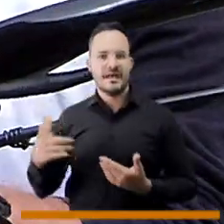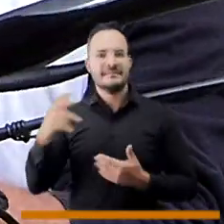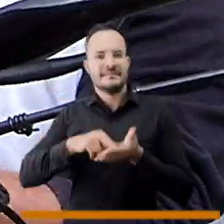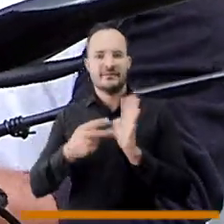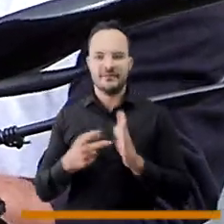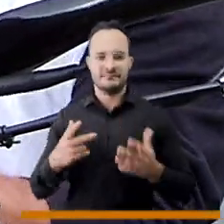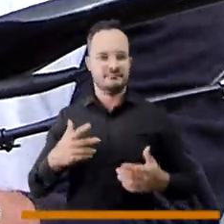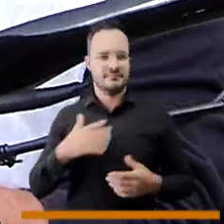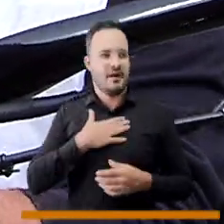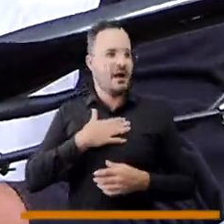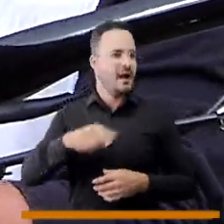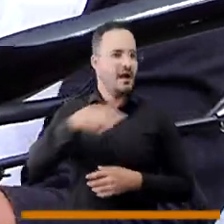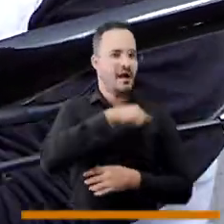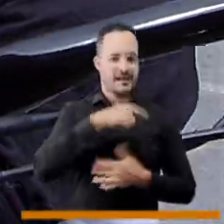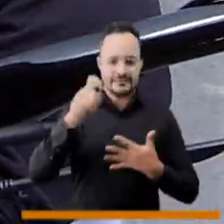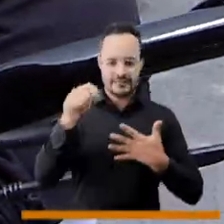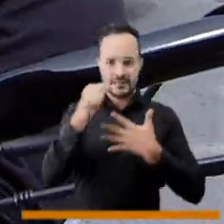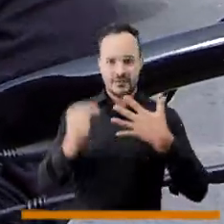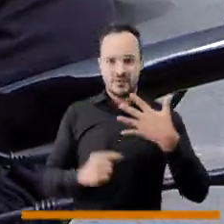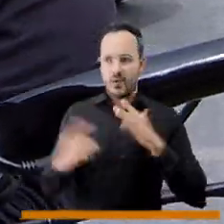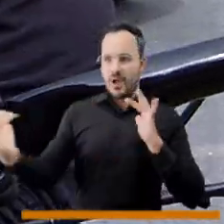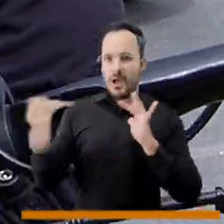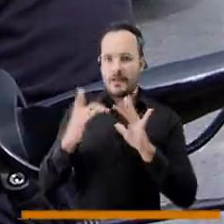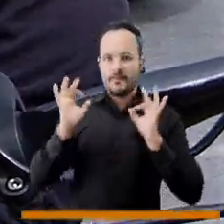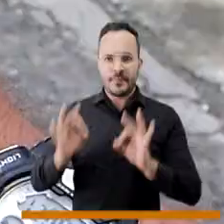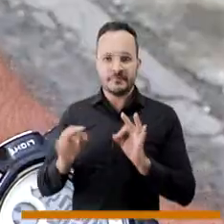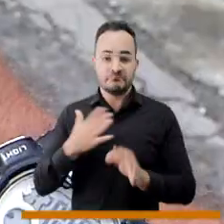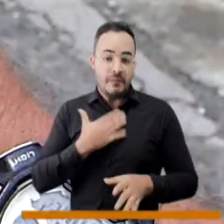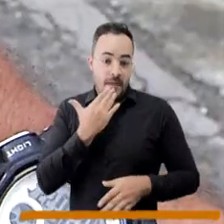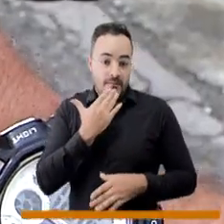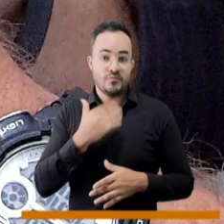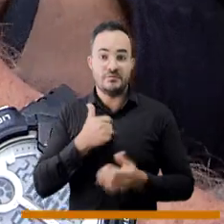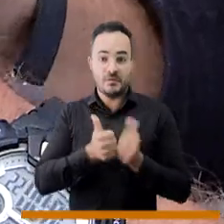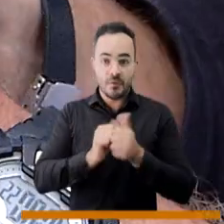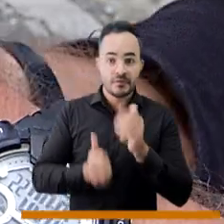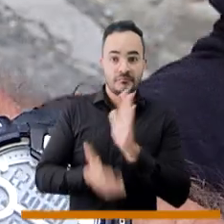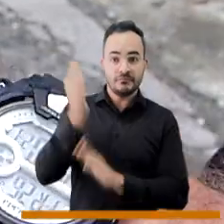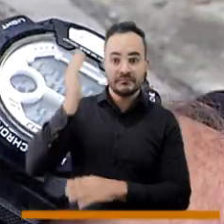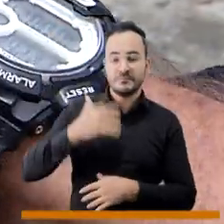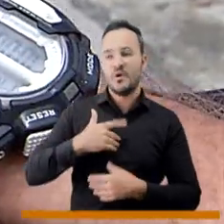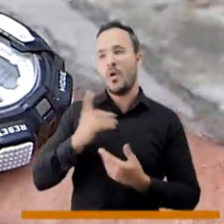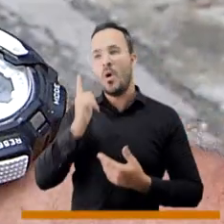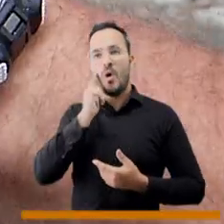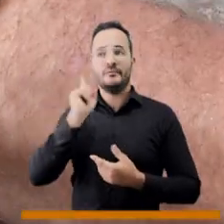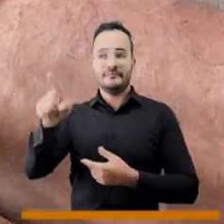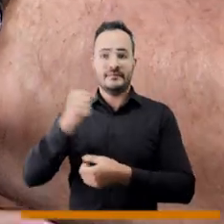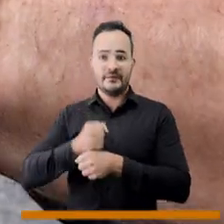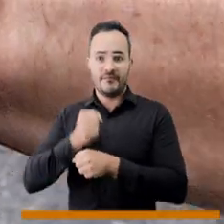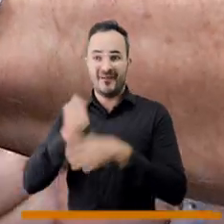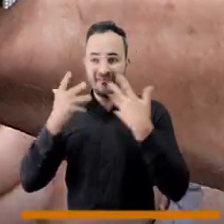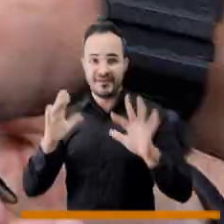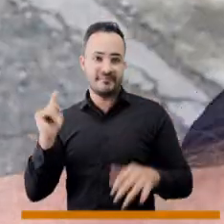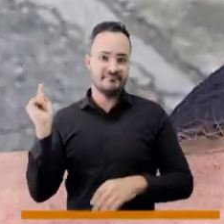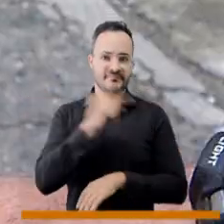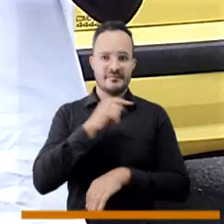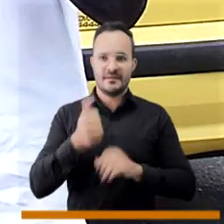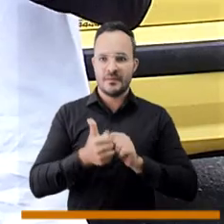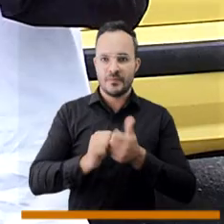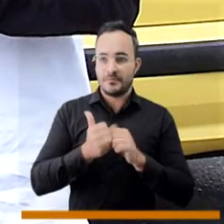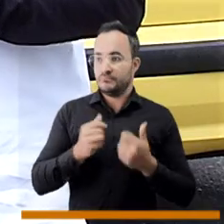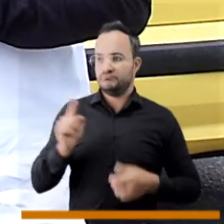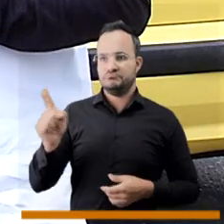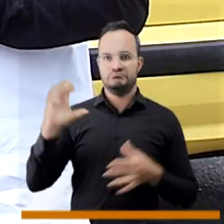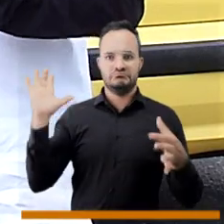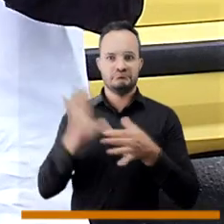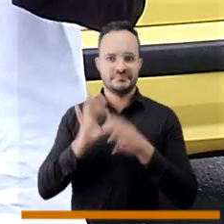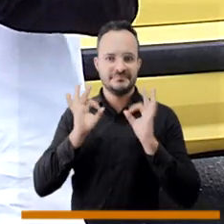como un servicio adicional para todos aquellos que practicamos el deporte, salimos a trabajar, salen